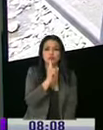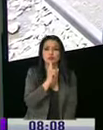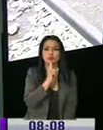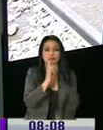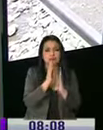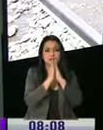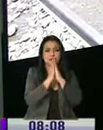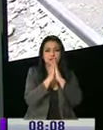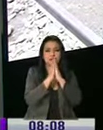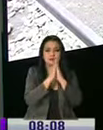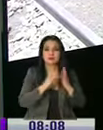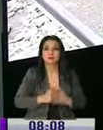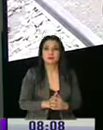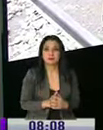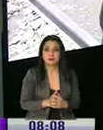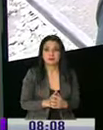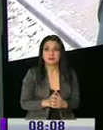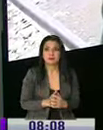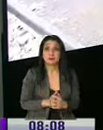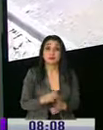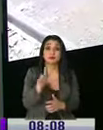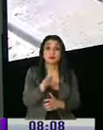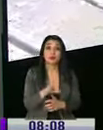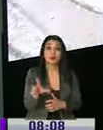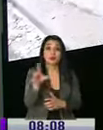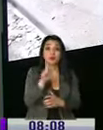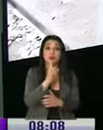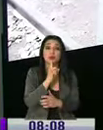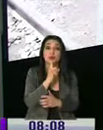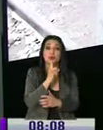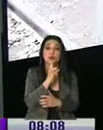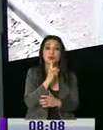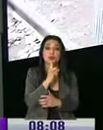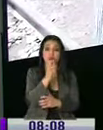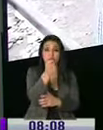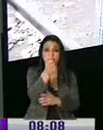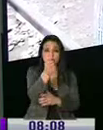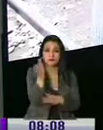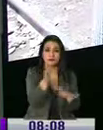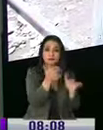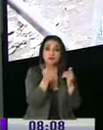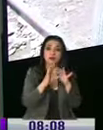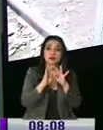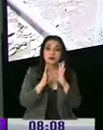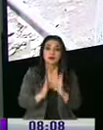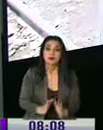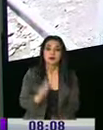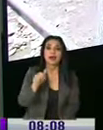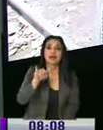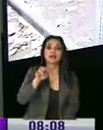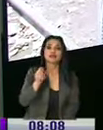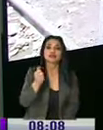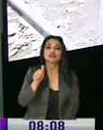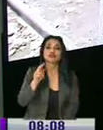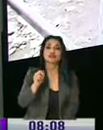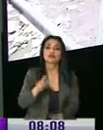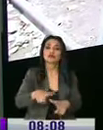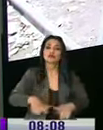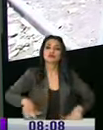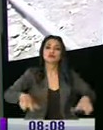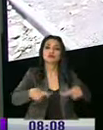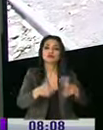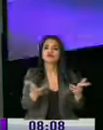está. Invocación de lunes a la famosa velita. Tiempo de irnos con Alison Corral. Ella está en las laderas